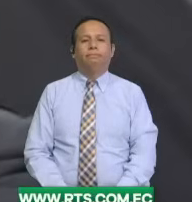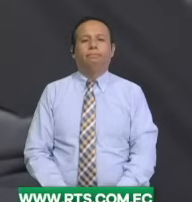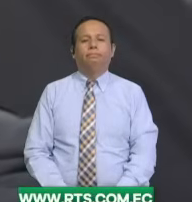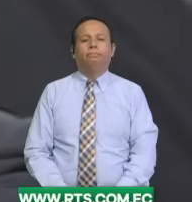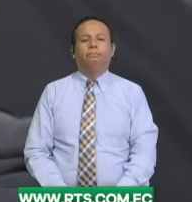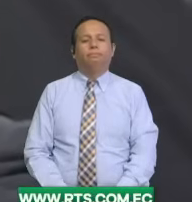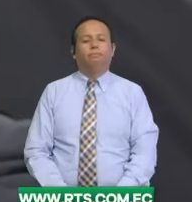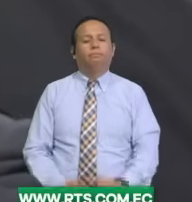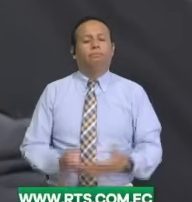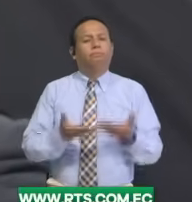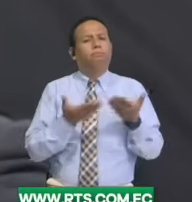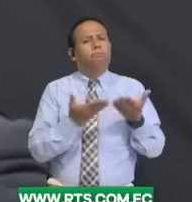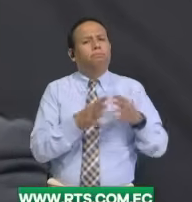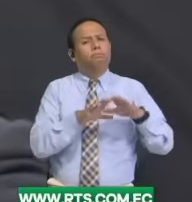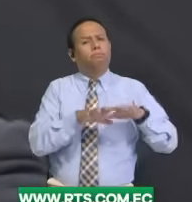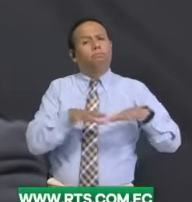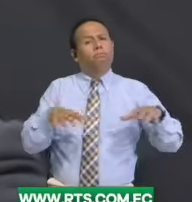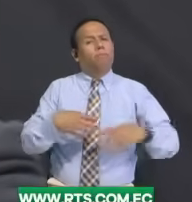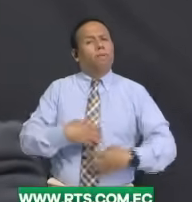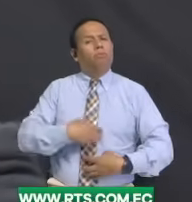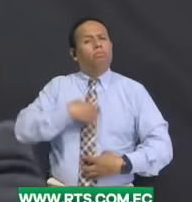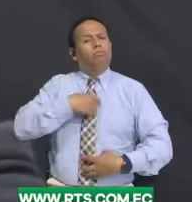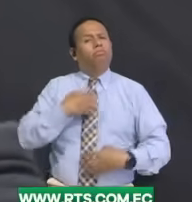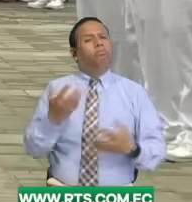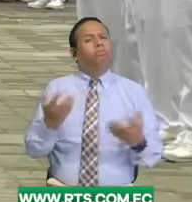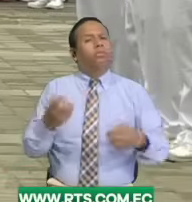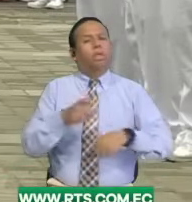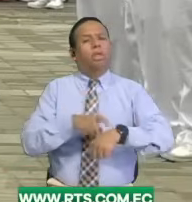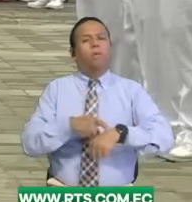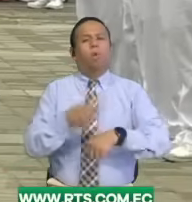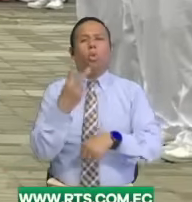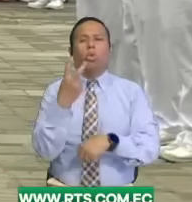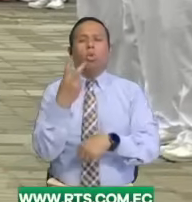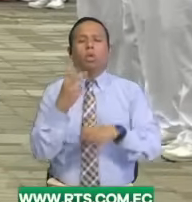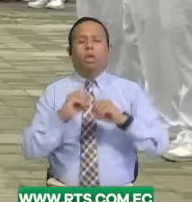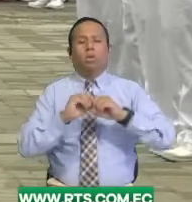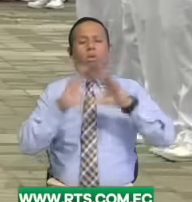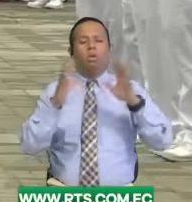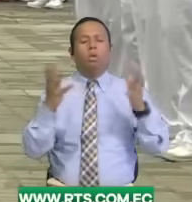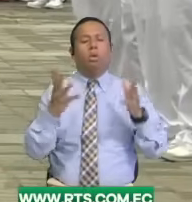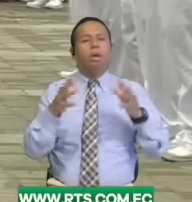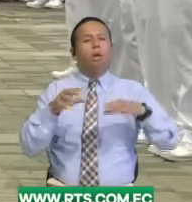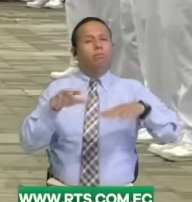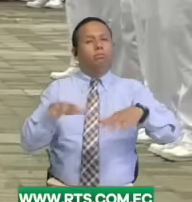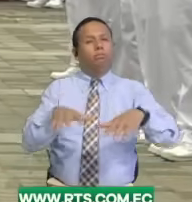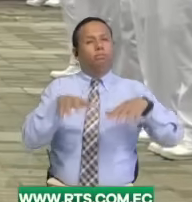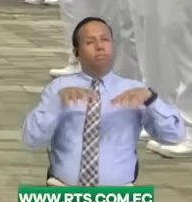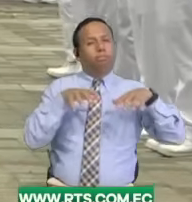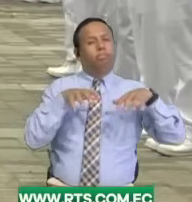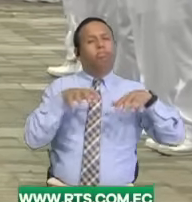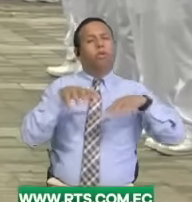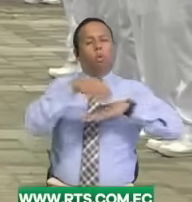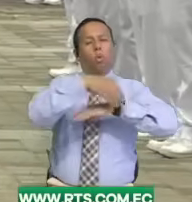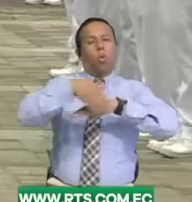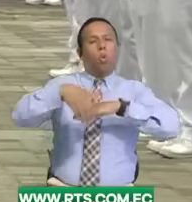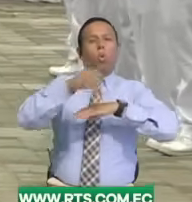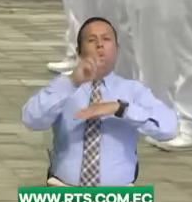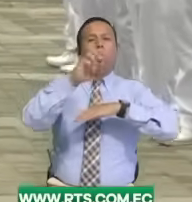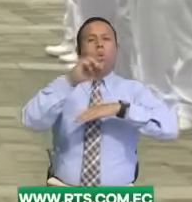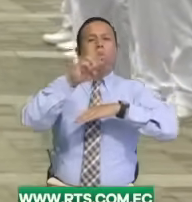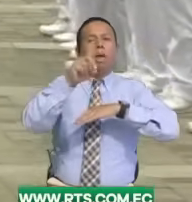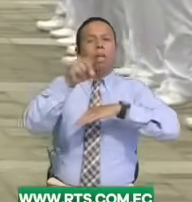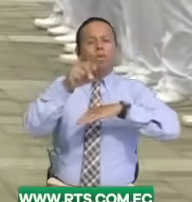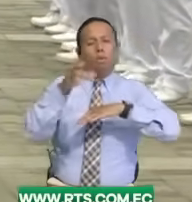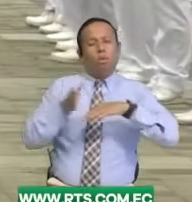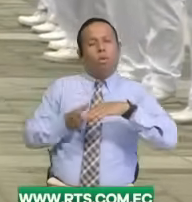La unción cívica se efectuó a las 12 horas en la Plaza Bicentenario ubicada en la Avenida Olmedo, entre Malecón y Eloy Alfaro, donde